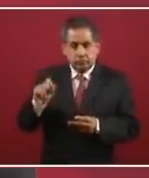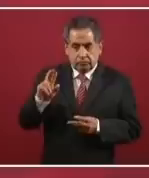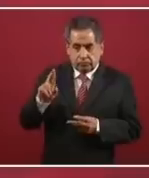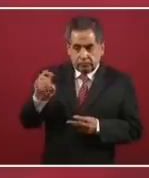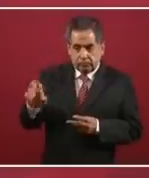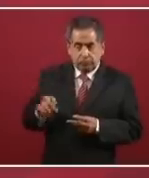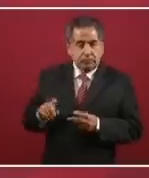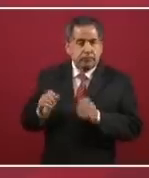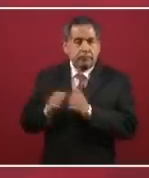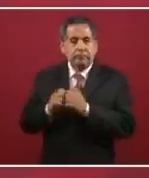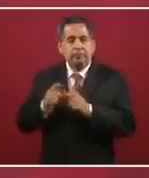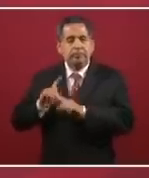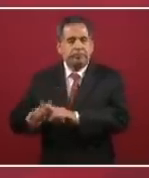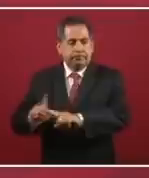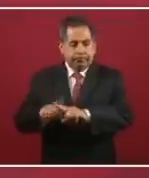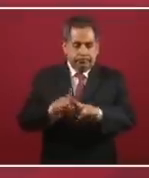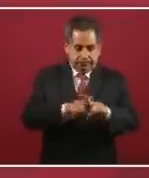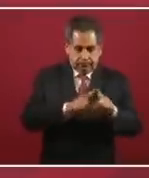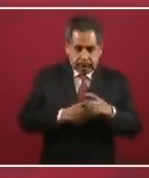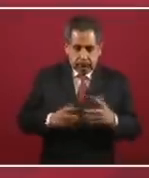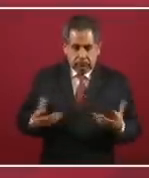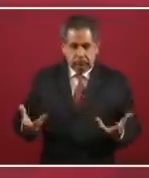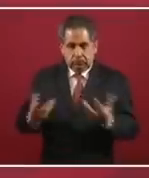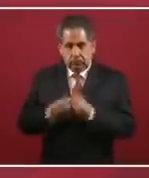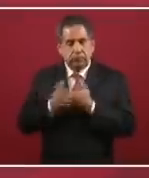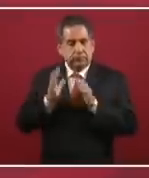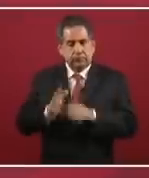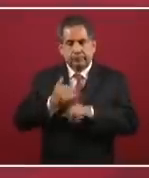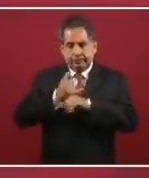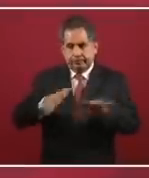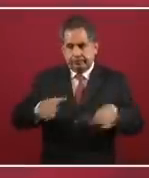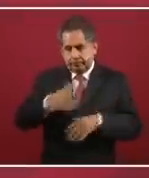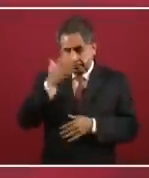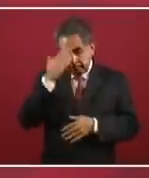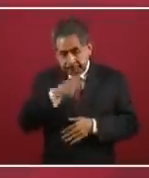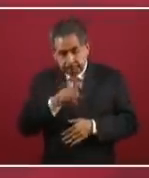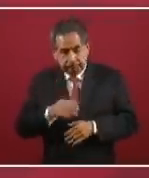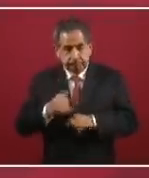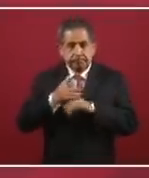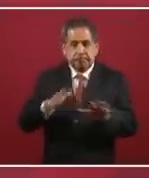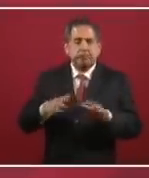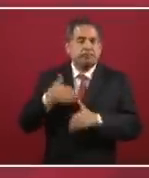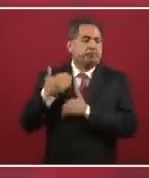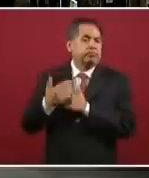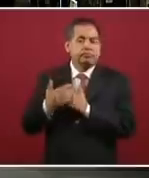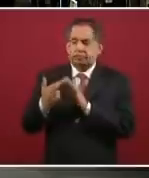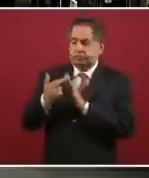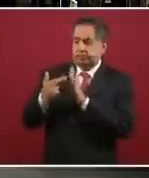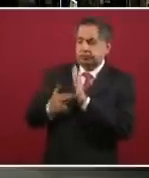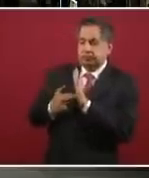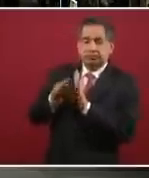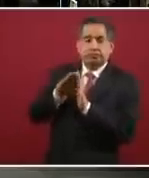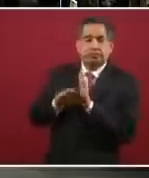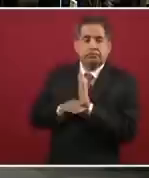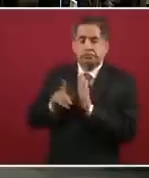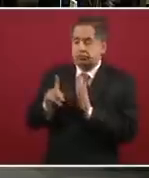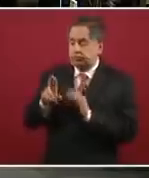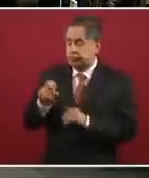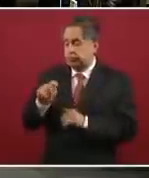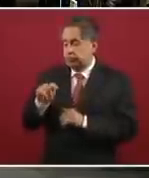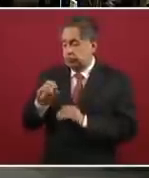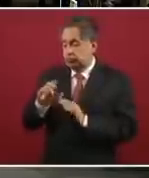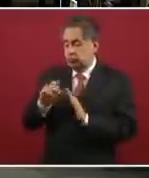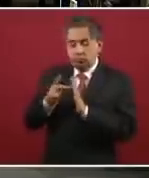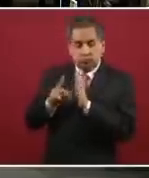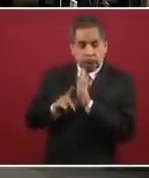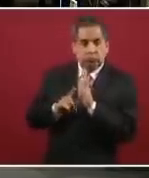la participación de muy diversas instituciones, dio a conocer, no sé si estés familiarizado, un protocolo por instrucciones de la Presidencia de la